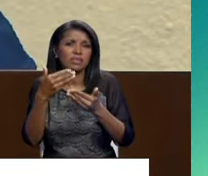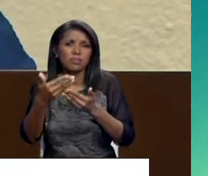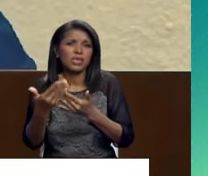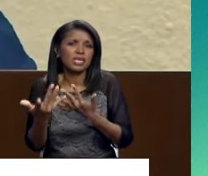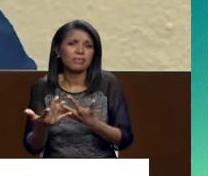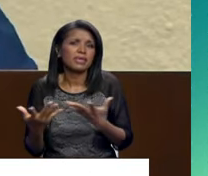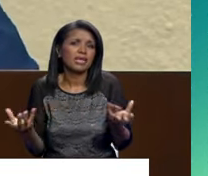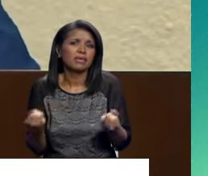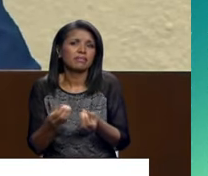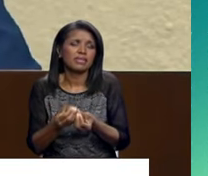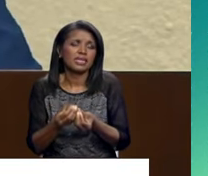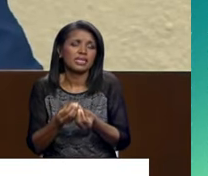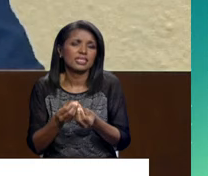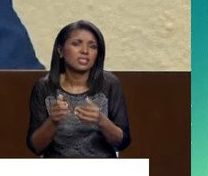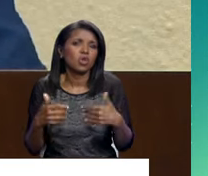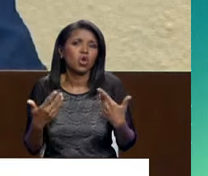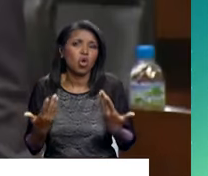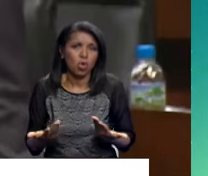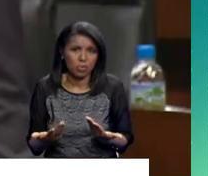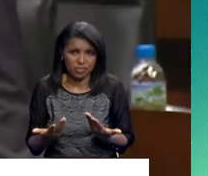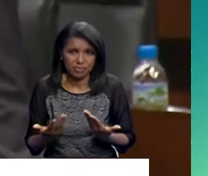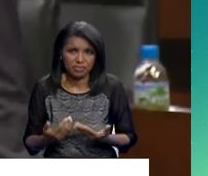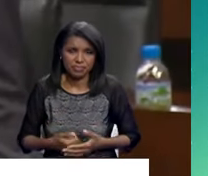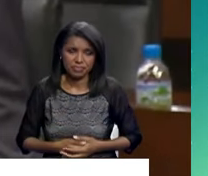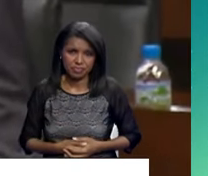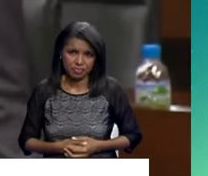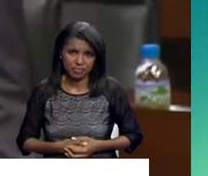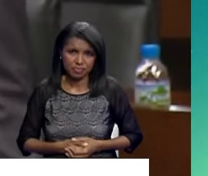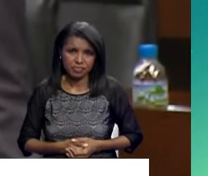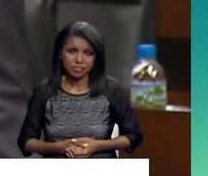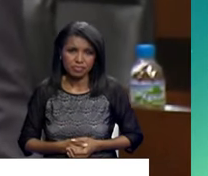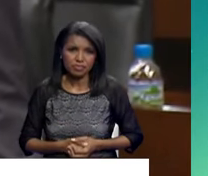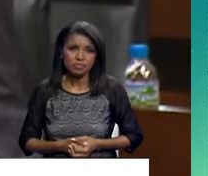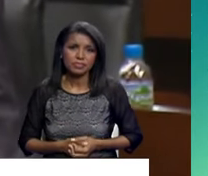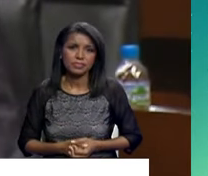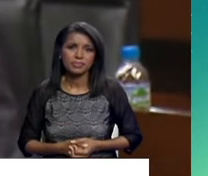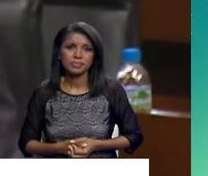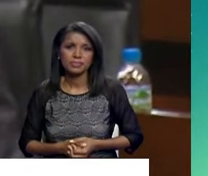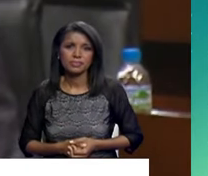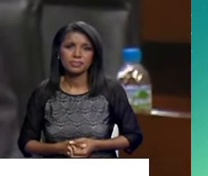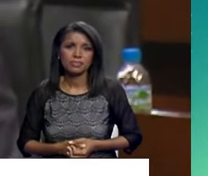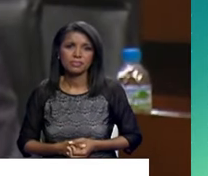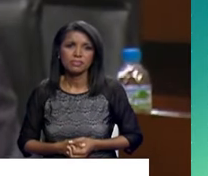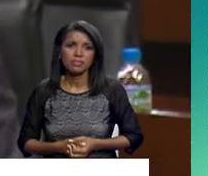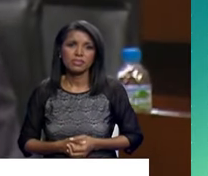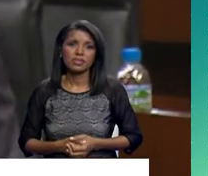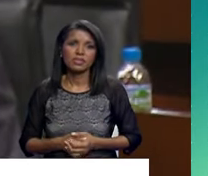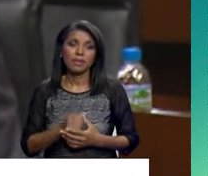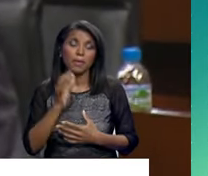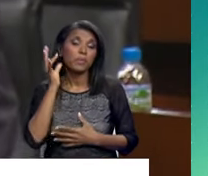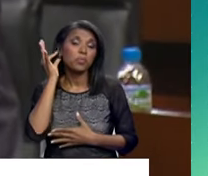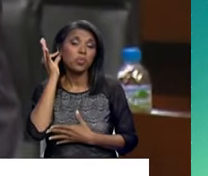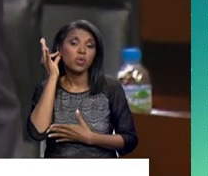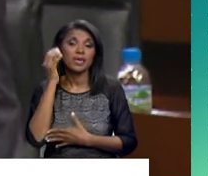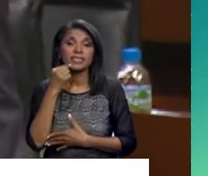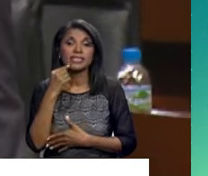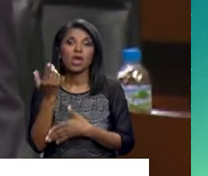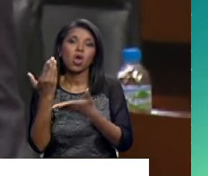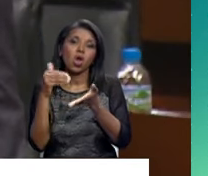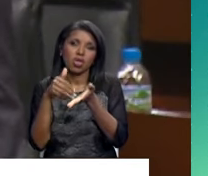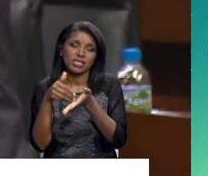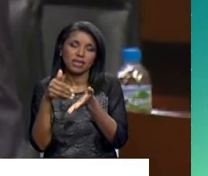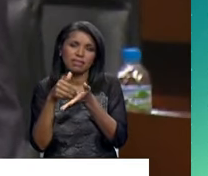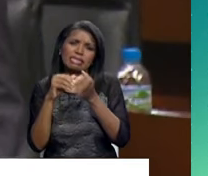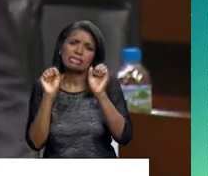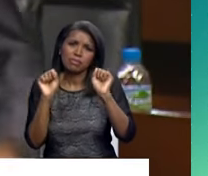próximas sesiones de la Comisión de Economía y Finanzas se puede nuevamente presentar el proyecto de ley. Básicamente se puede reorganizar la